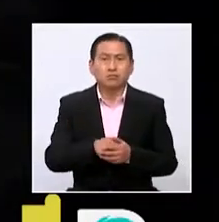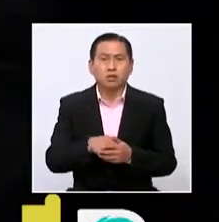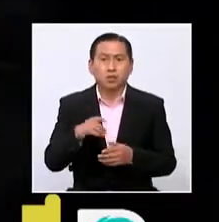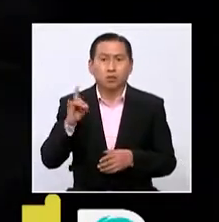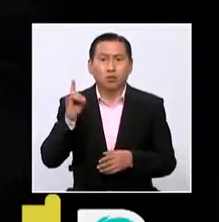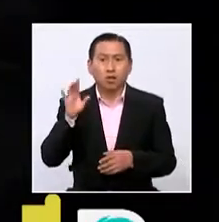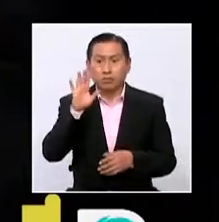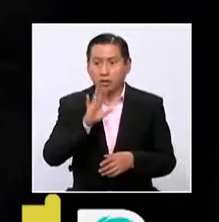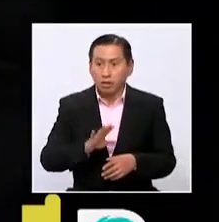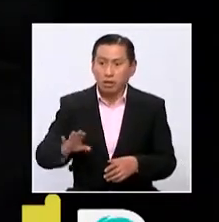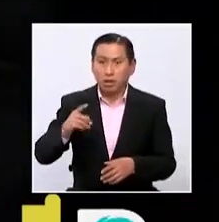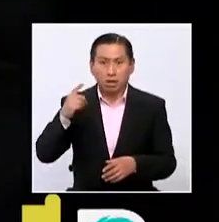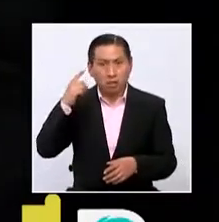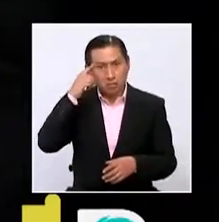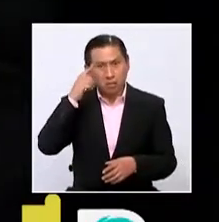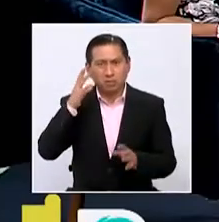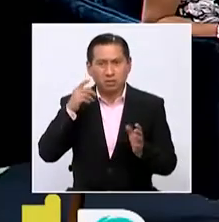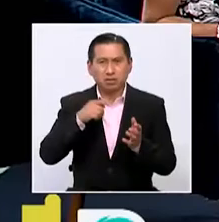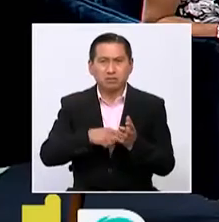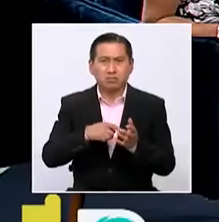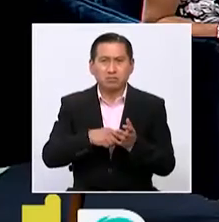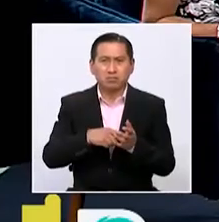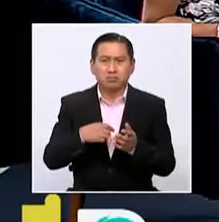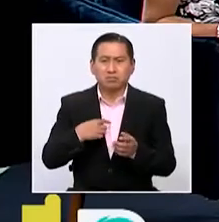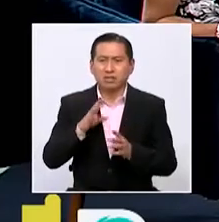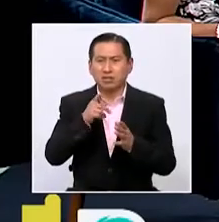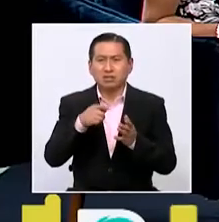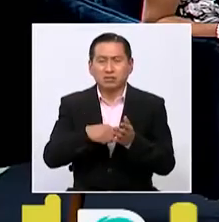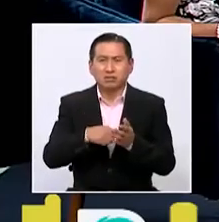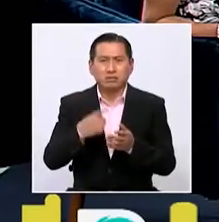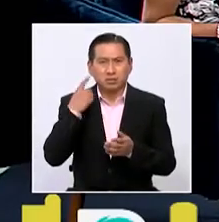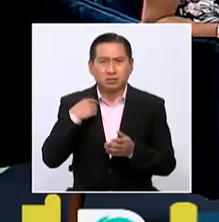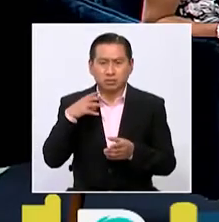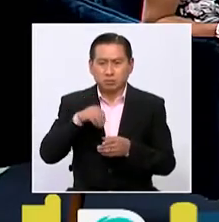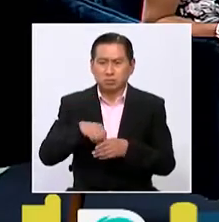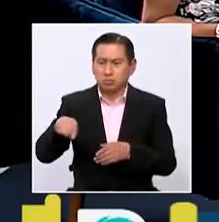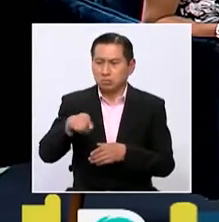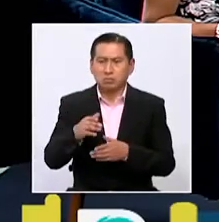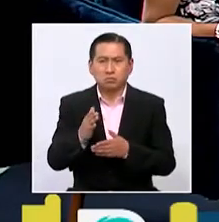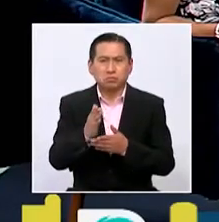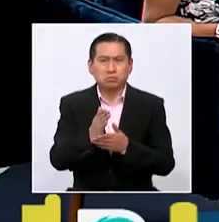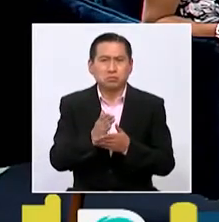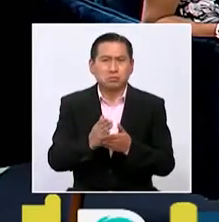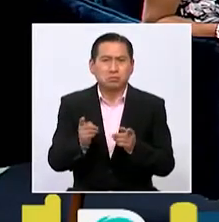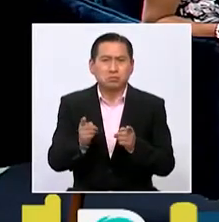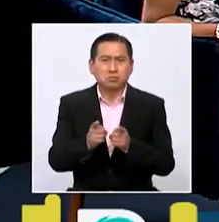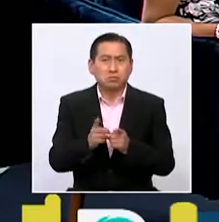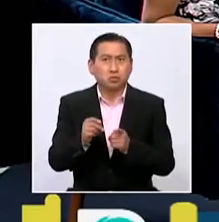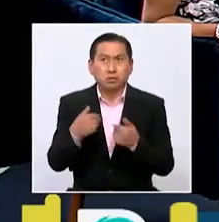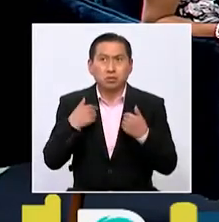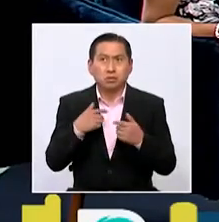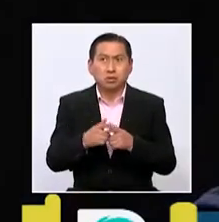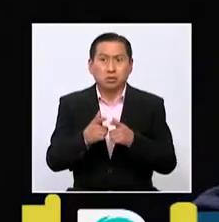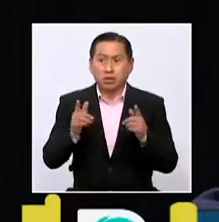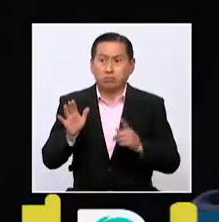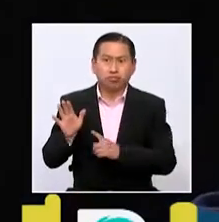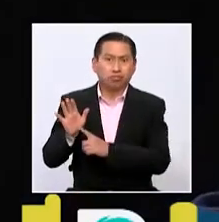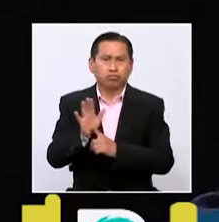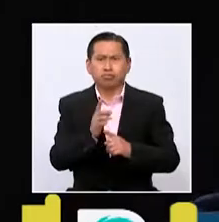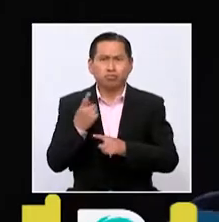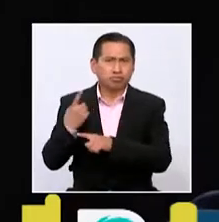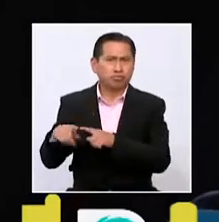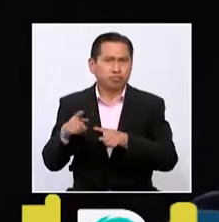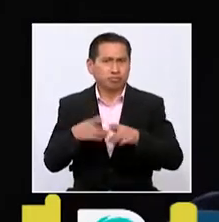Bolivia no va a tener, como señalaste hace un momento, dentro de la serie un pequeño papel, va a tener una gran